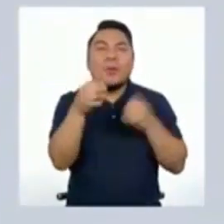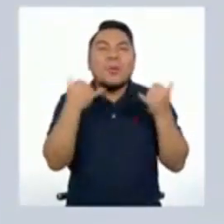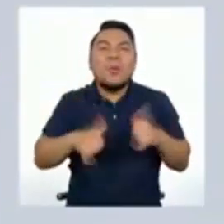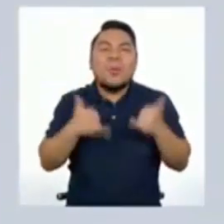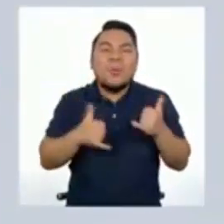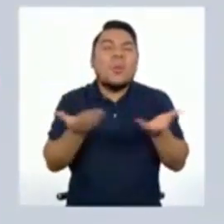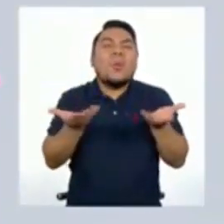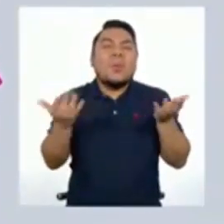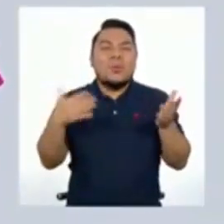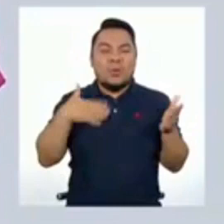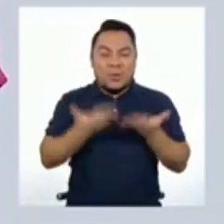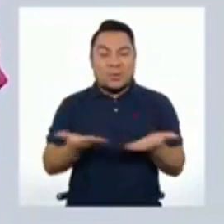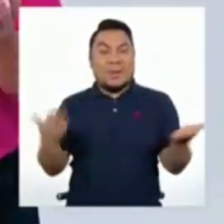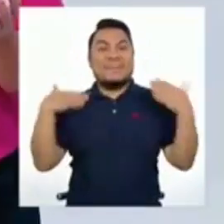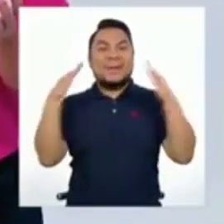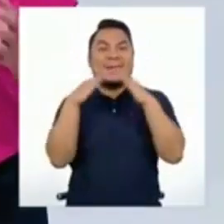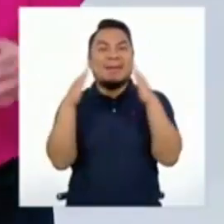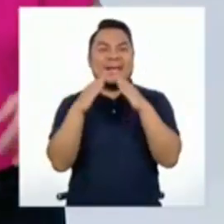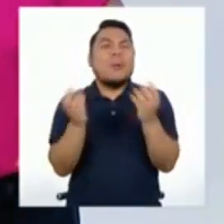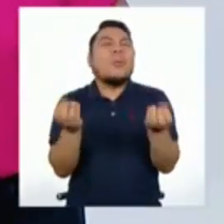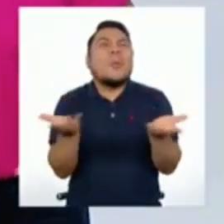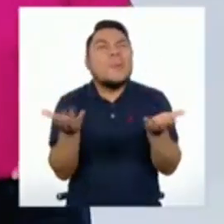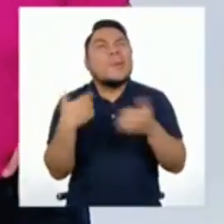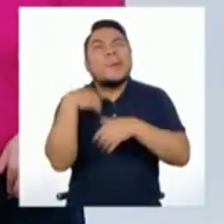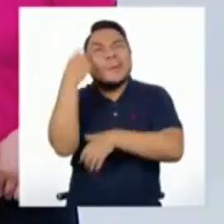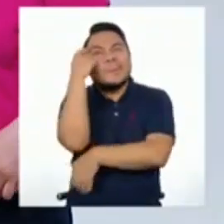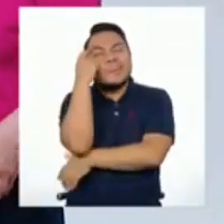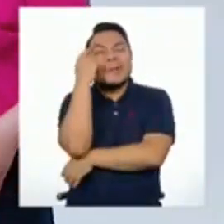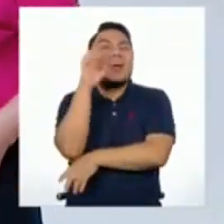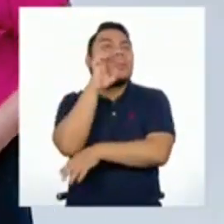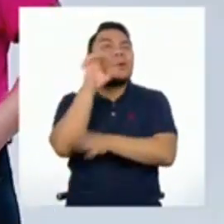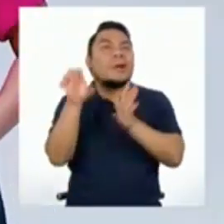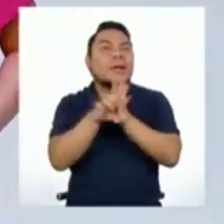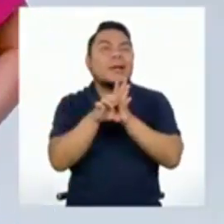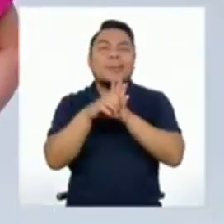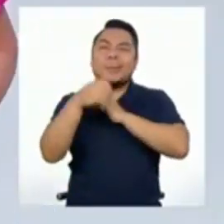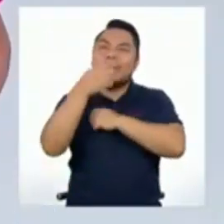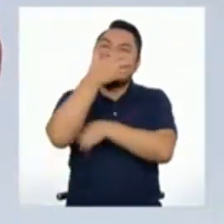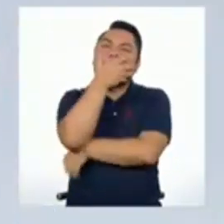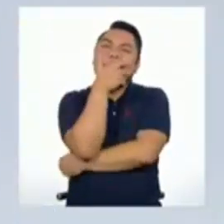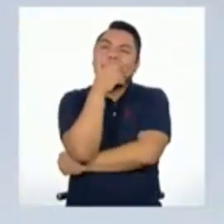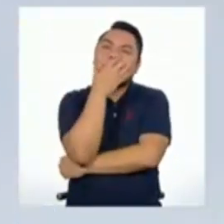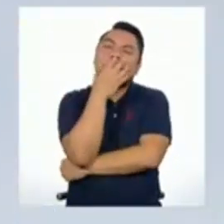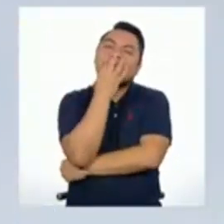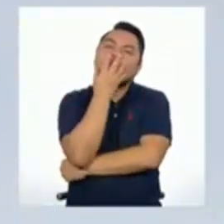hacer con las cosas de mi casa. Por ejemplo,